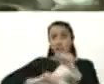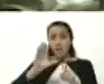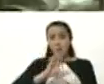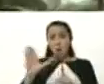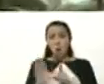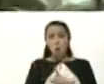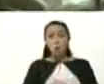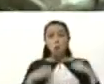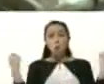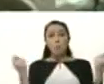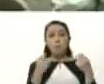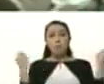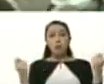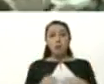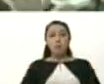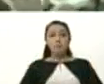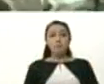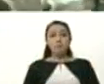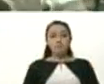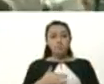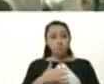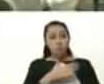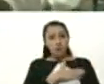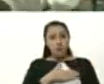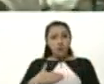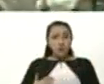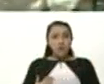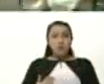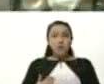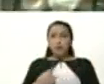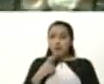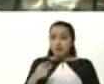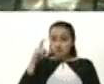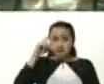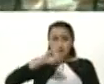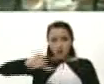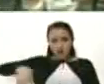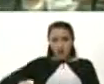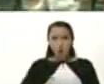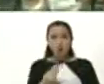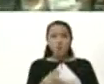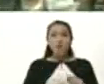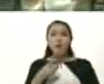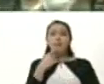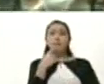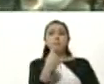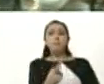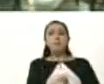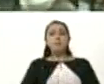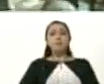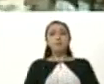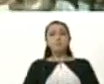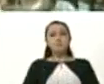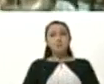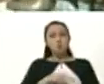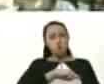popular. Yo quería, querido hermano presidente, solamente decir que